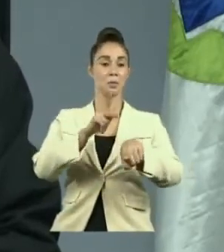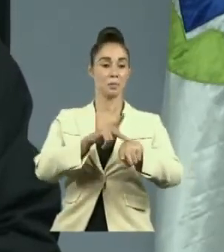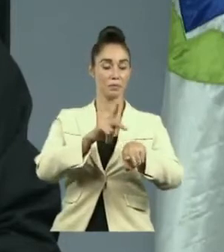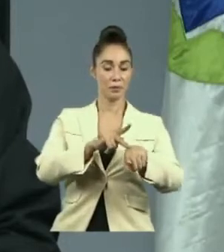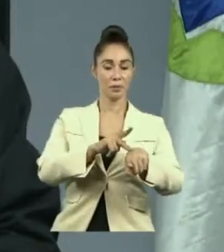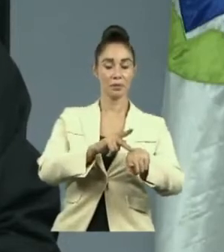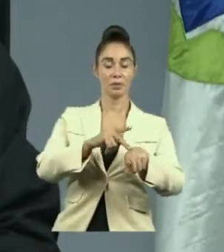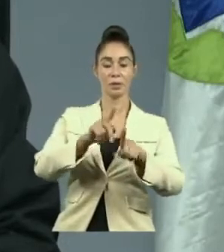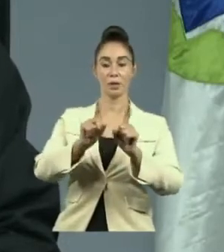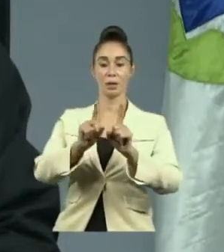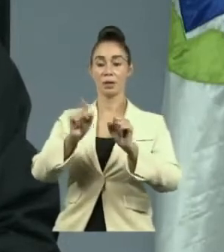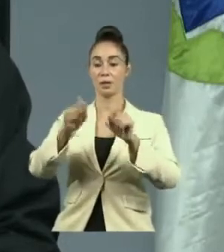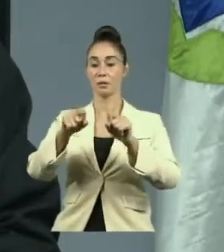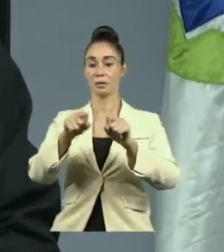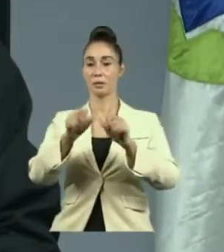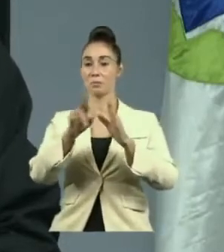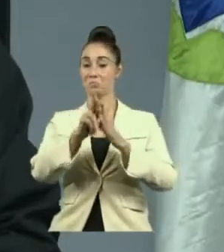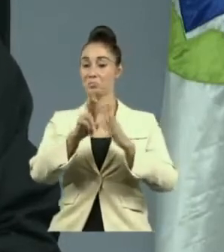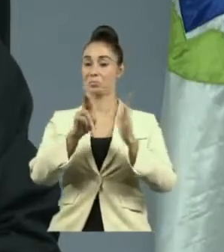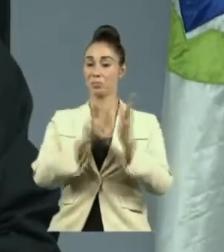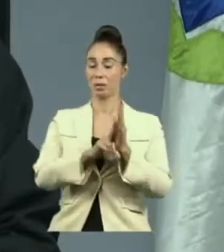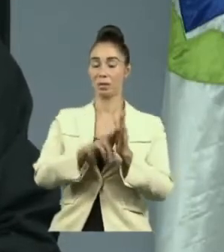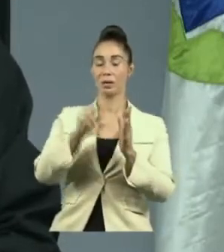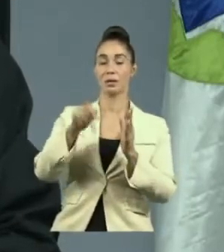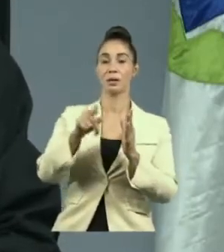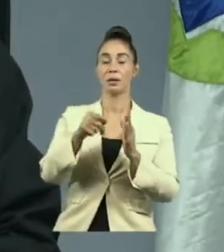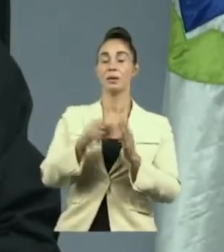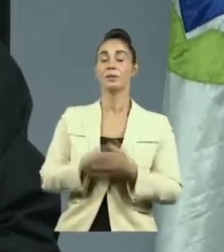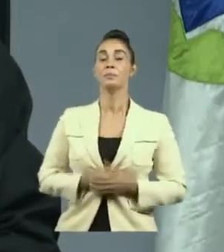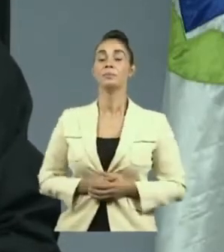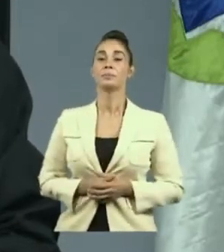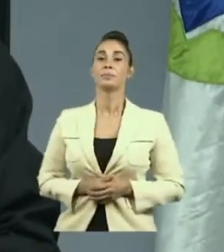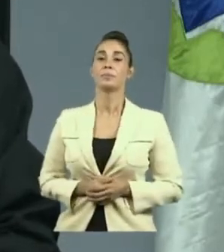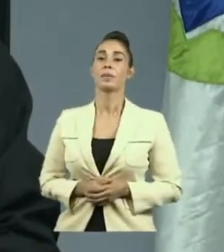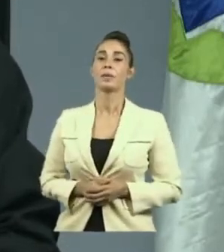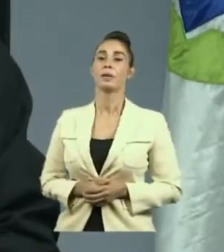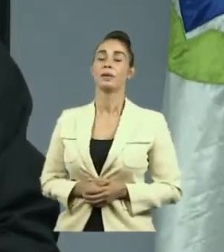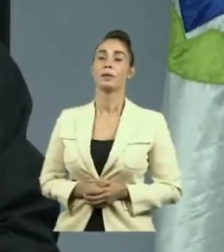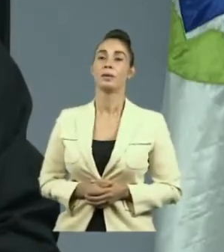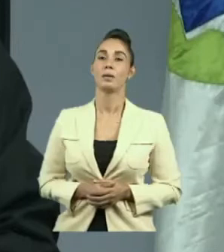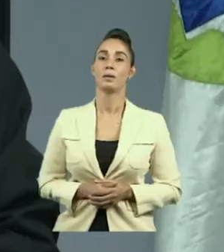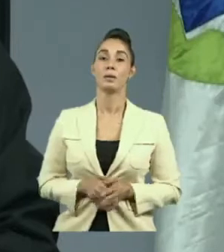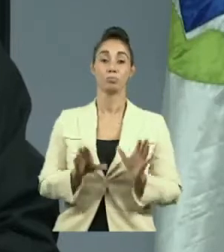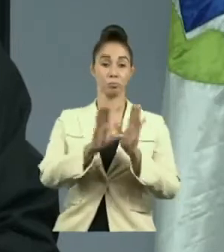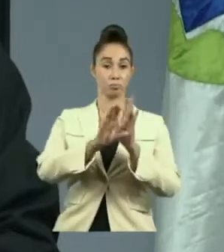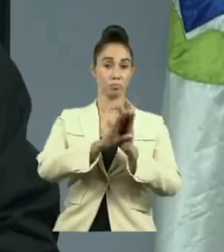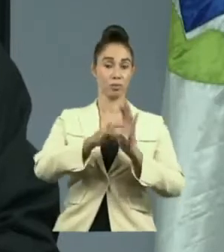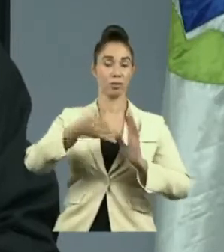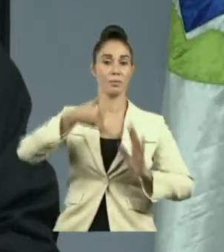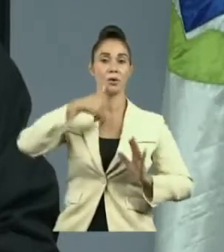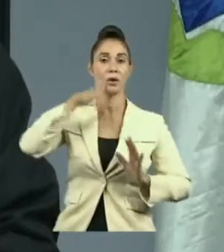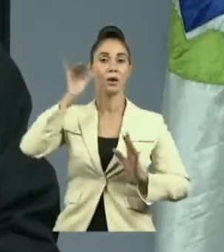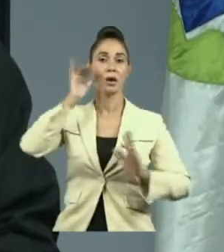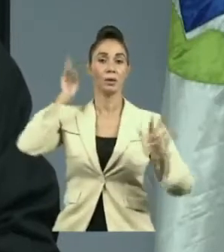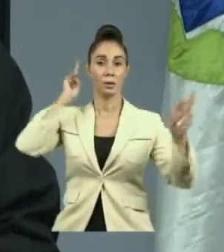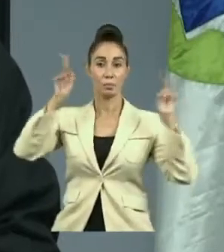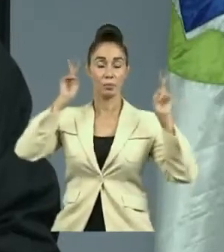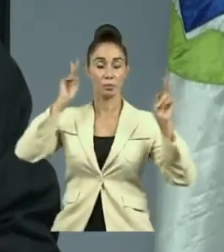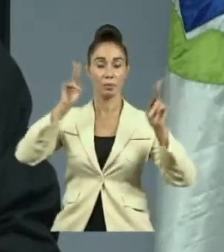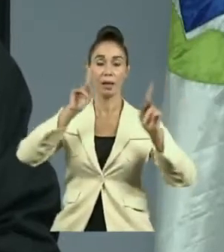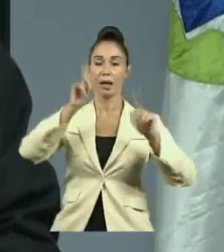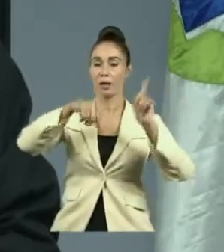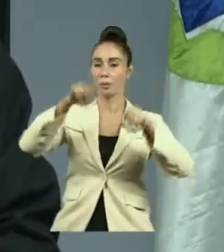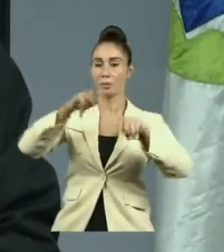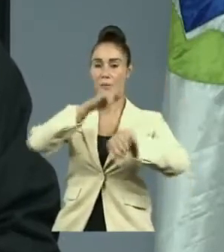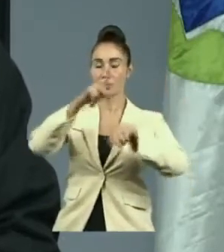particular que se pueda hacer como se acaba de implementar ayer en puerto plata pues medida más restrictiva